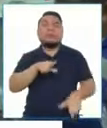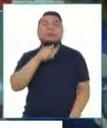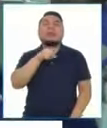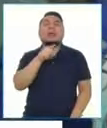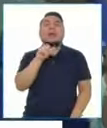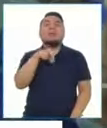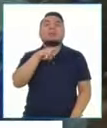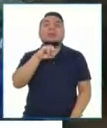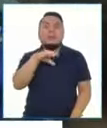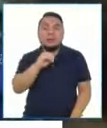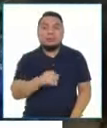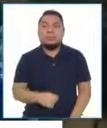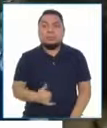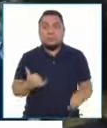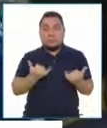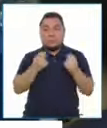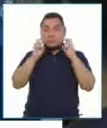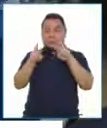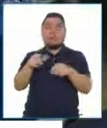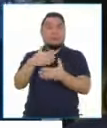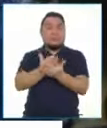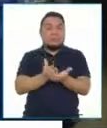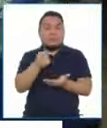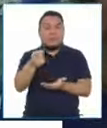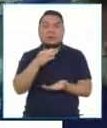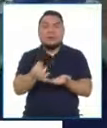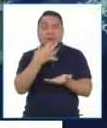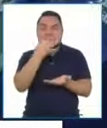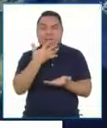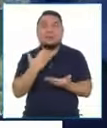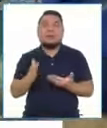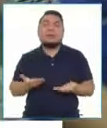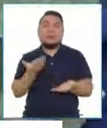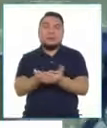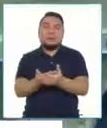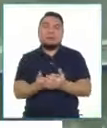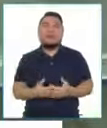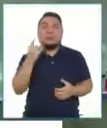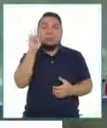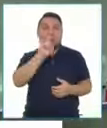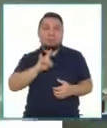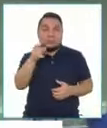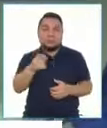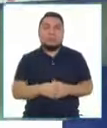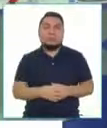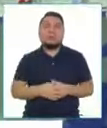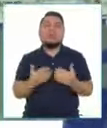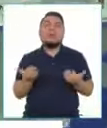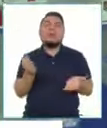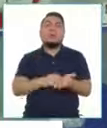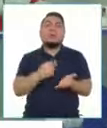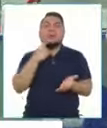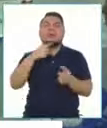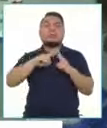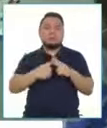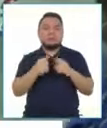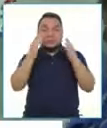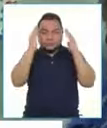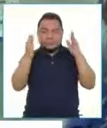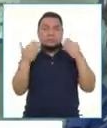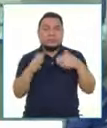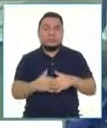Apurímac. Aquí vemos entonces parte de los medicamentos que se van a utilizar una vez que se inicie la